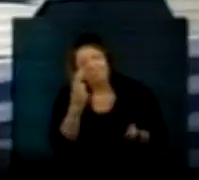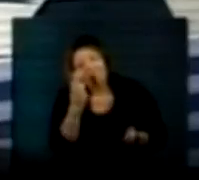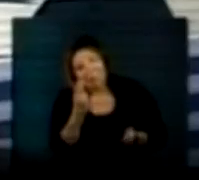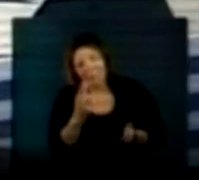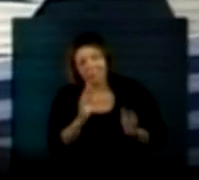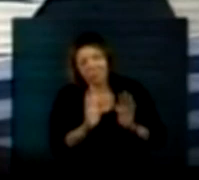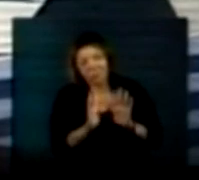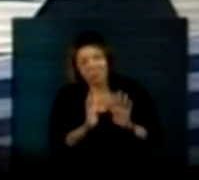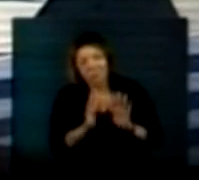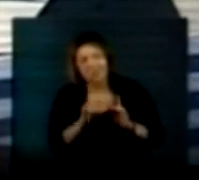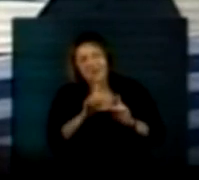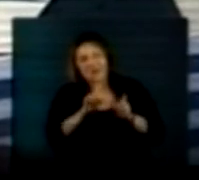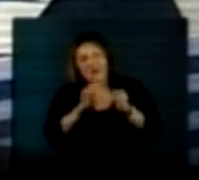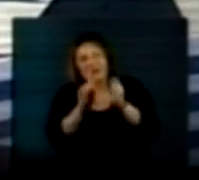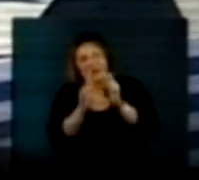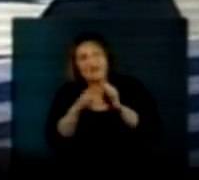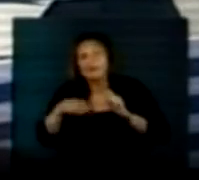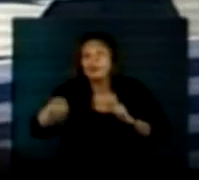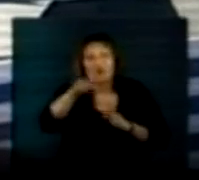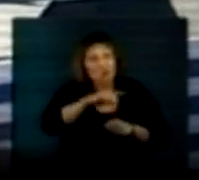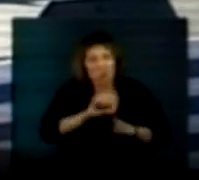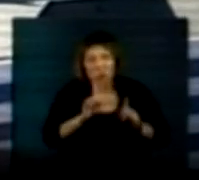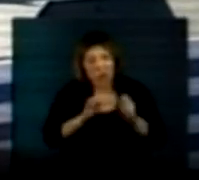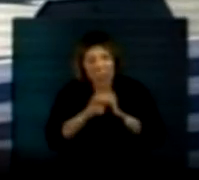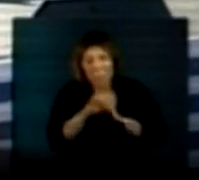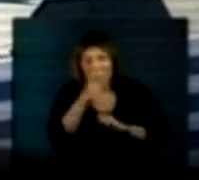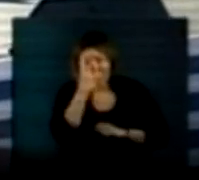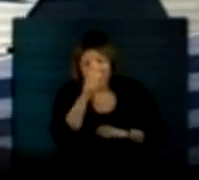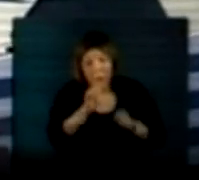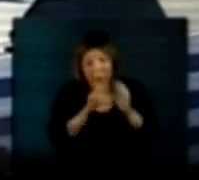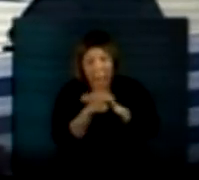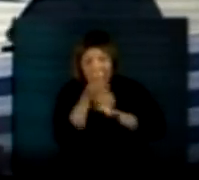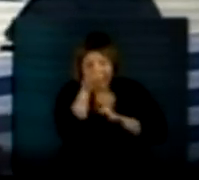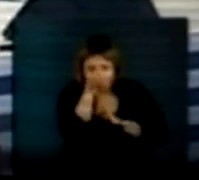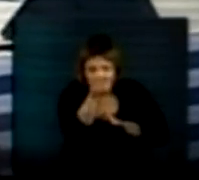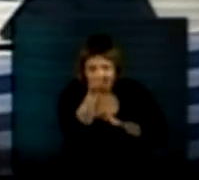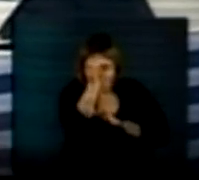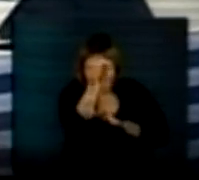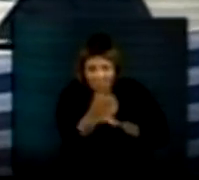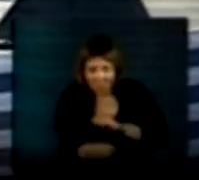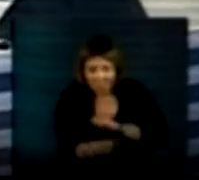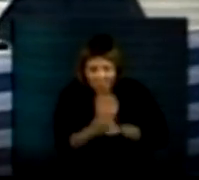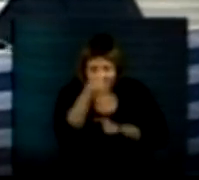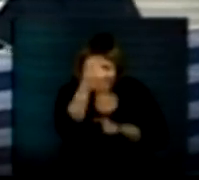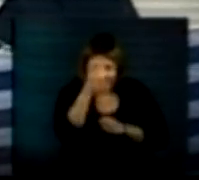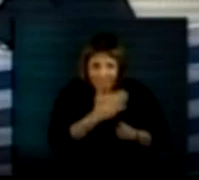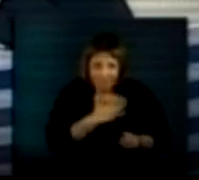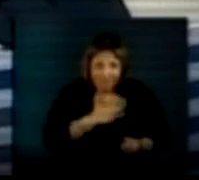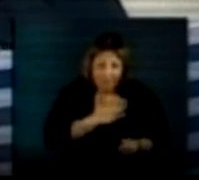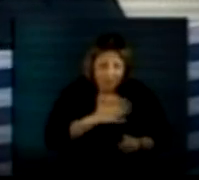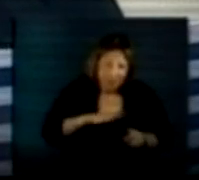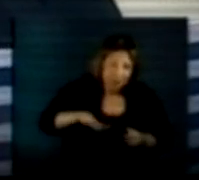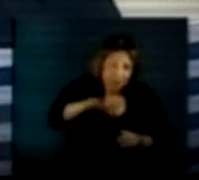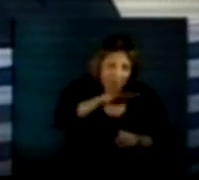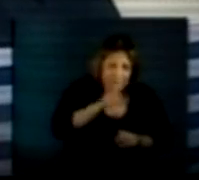Nada cambia si no cambias vos. El sujeto del cambio sos vos, pueblo querido.